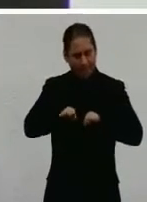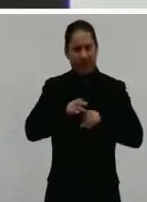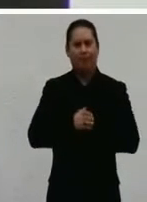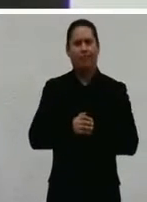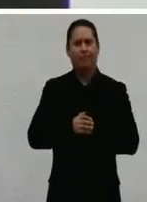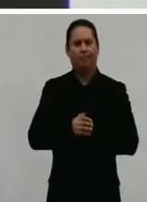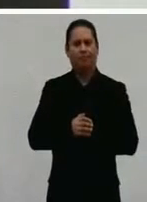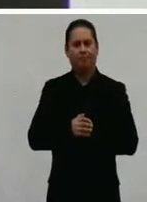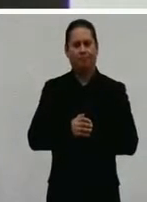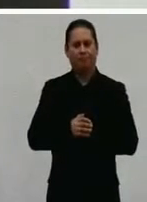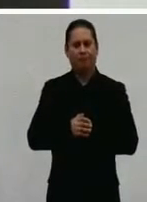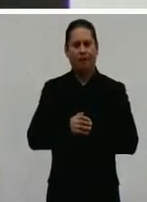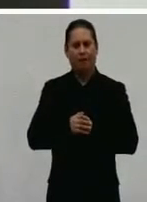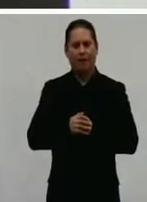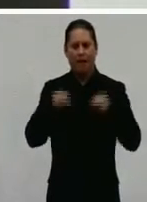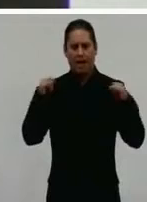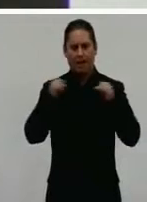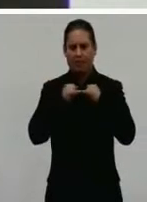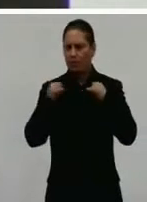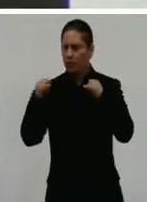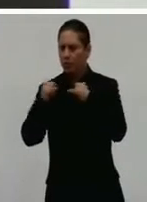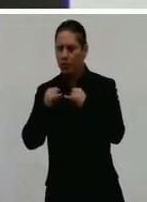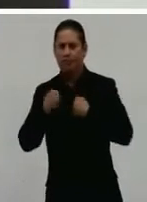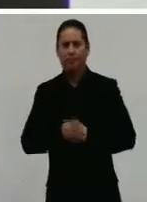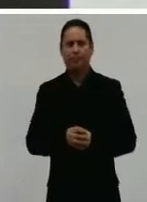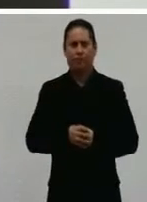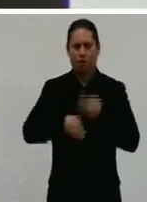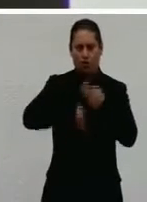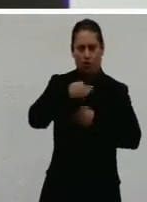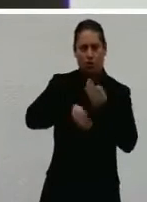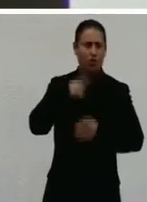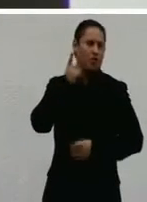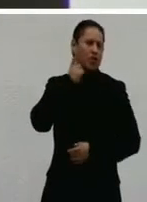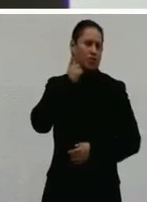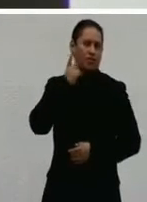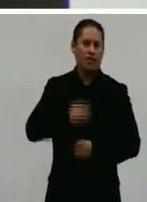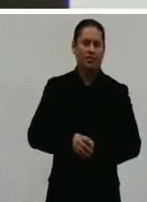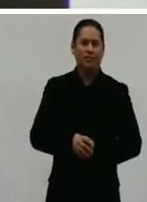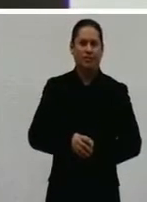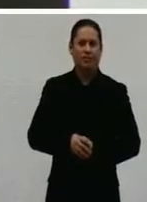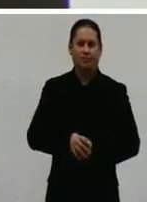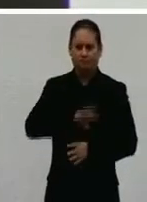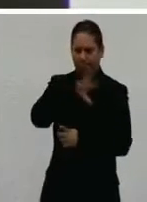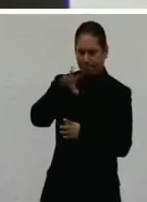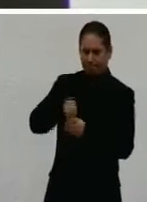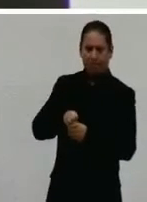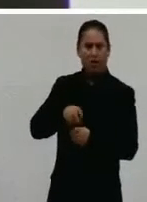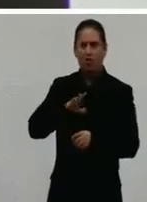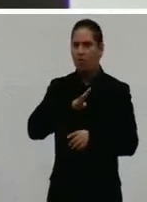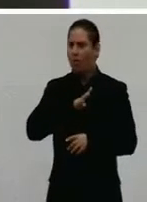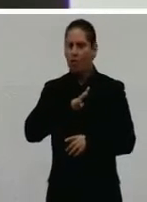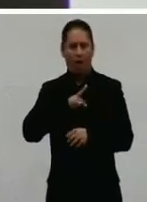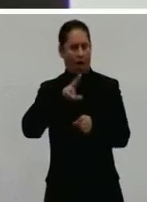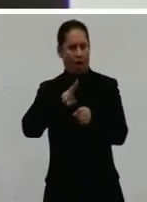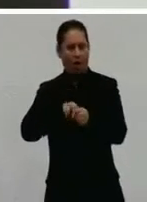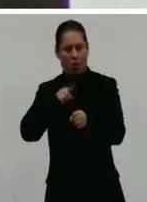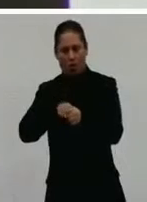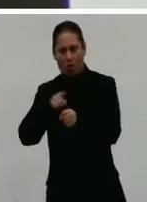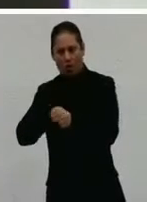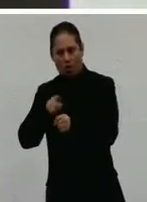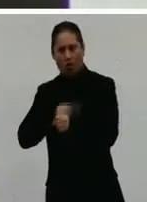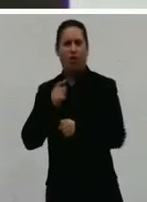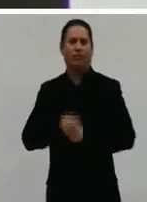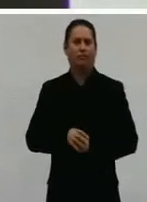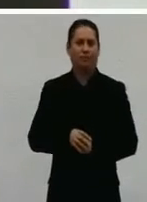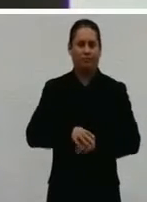que se ha realizado donde todos los diputados sin excepción sin colores y subordinando a los